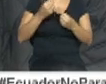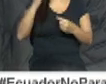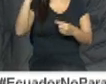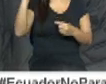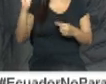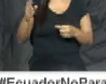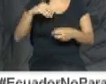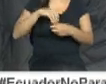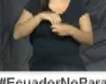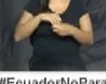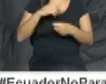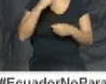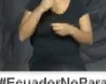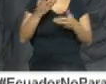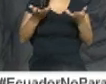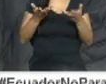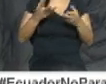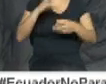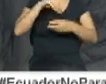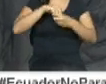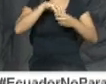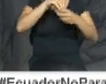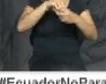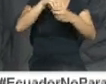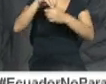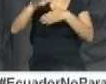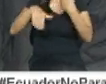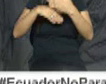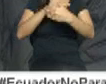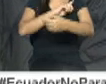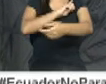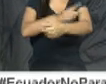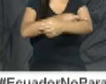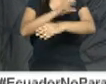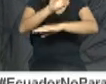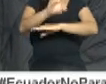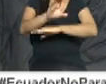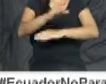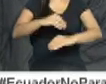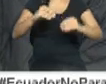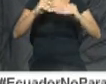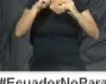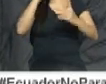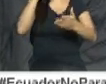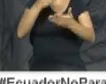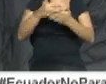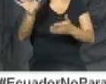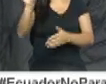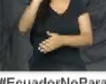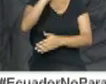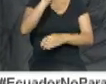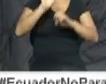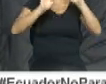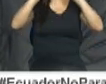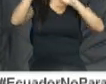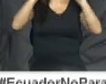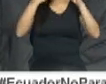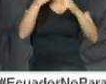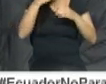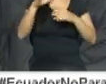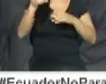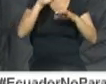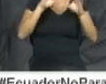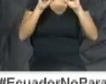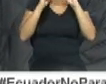el PPT, etcétera, se fortalecería, ¿no? Porque básicamente se demuestra lo que son las estrategias que tienen este tipo de grupos para